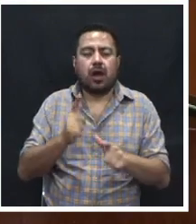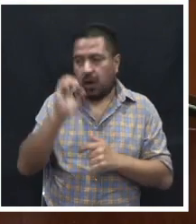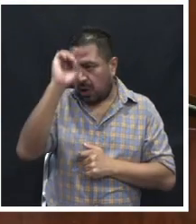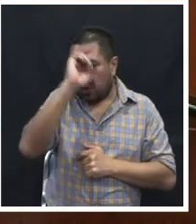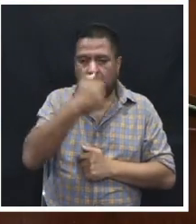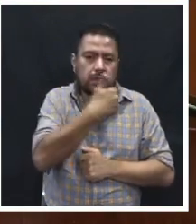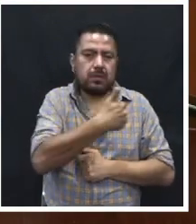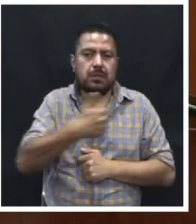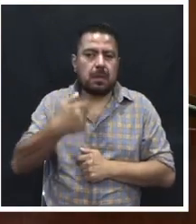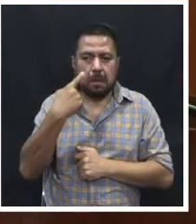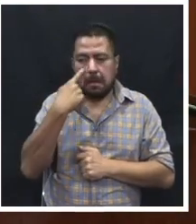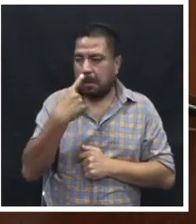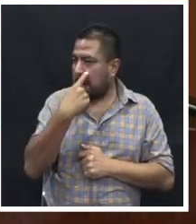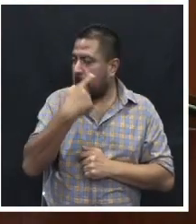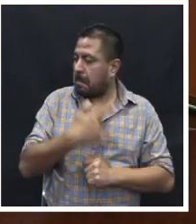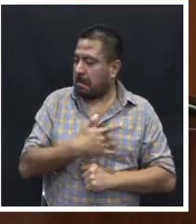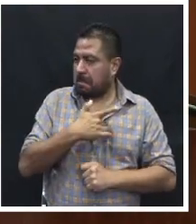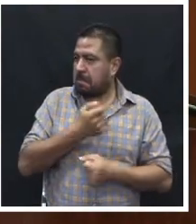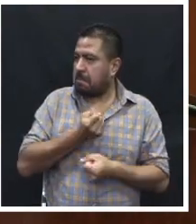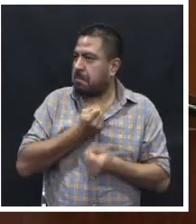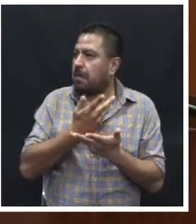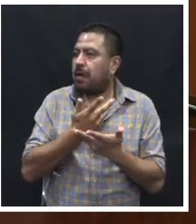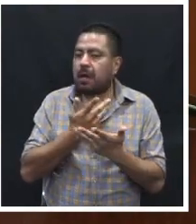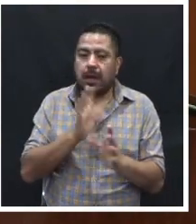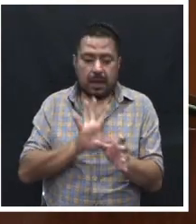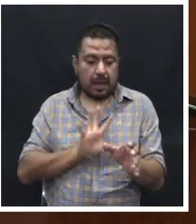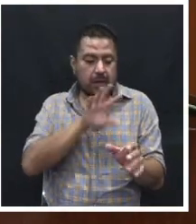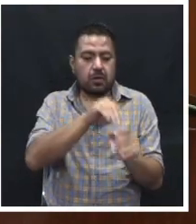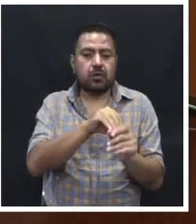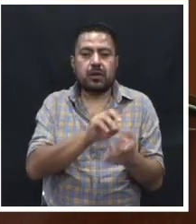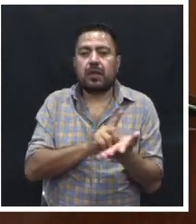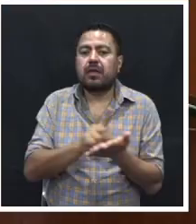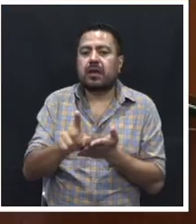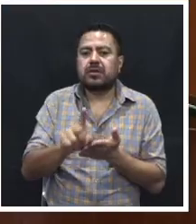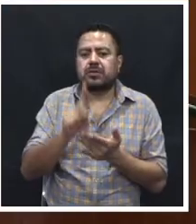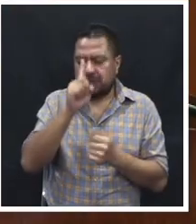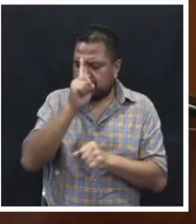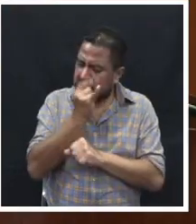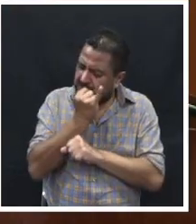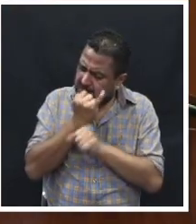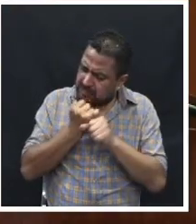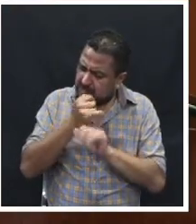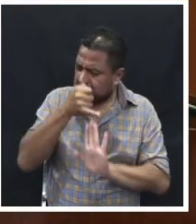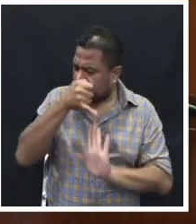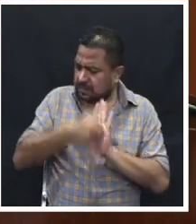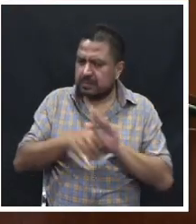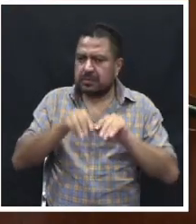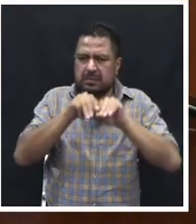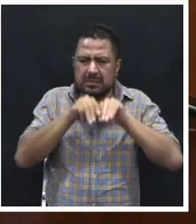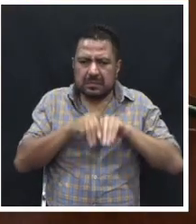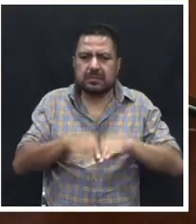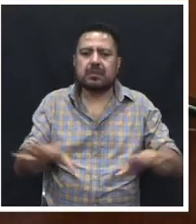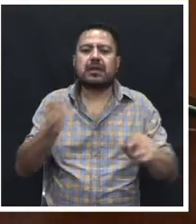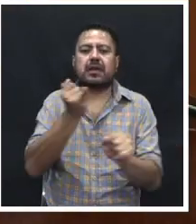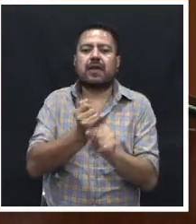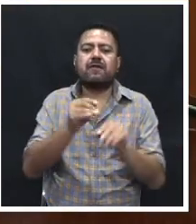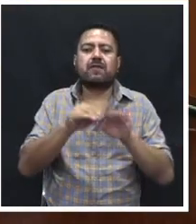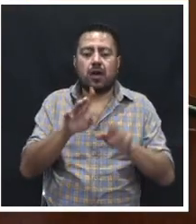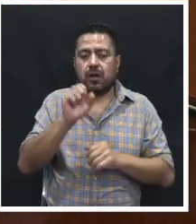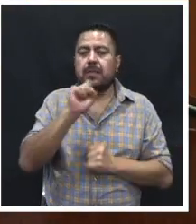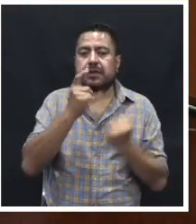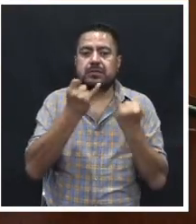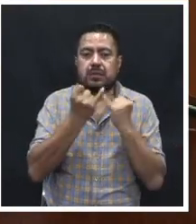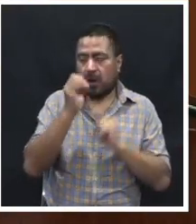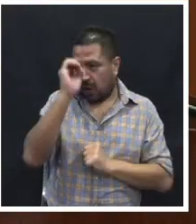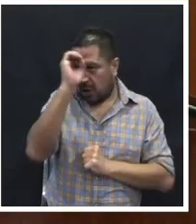y expresión incluyen los derechos a investigar, recibir, difundir informaciones y opiniones